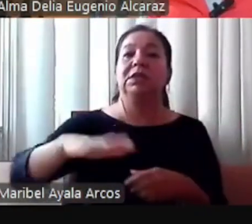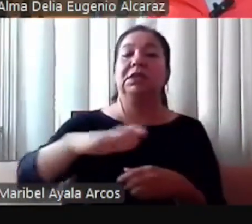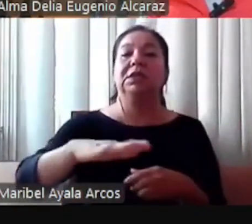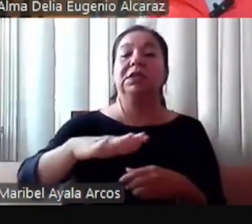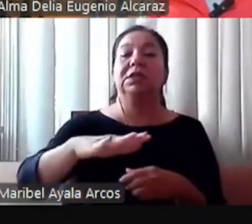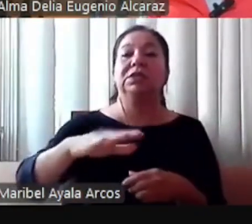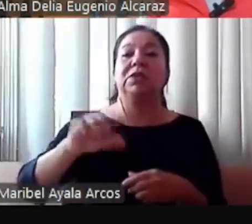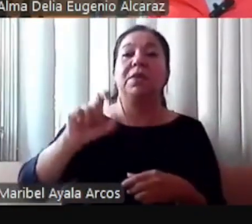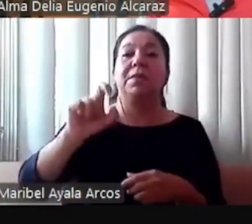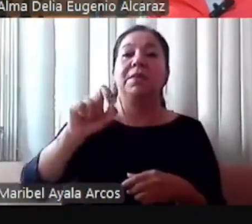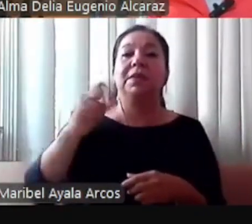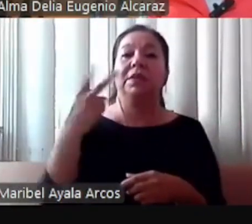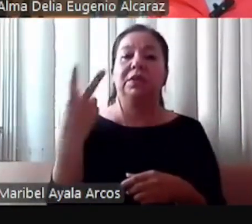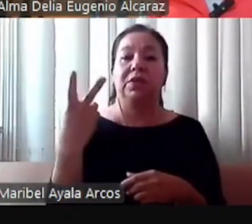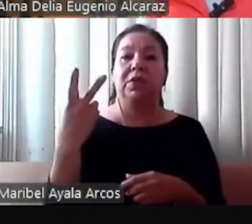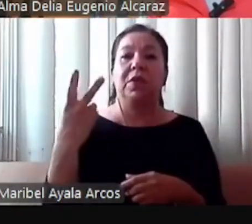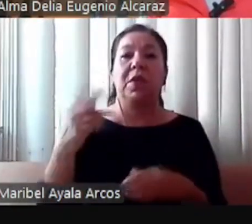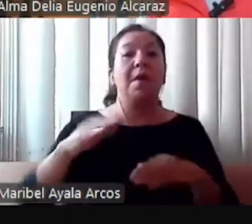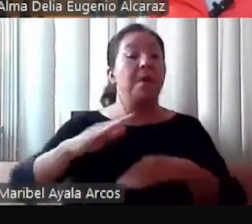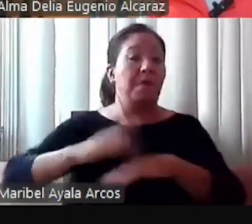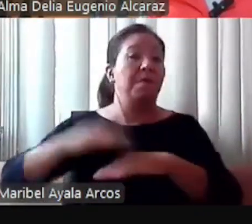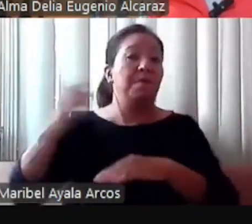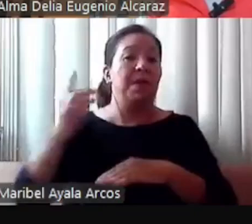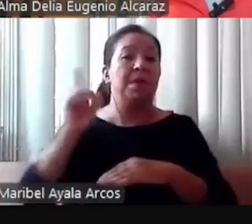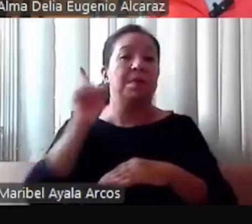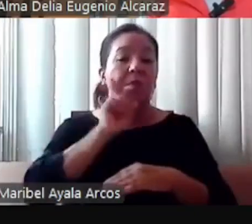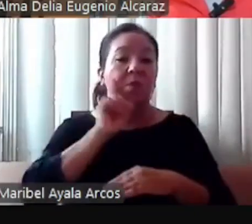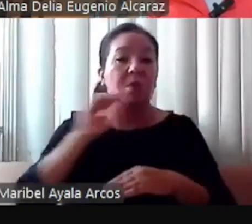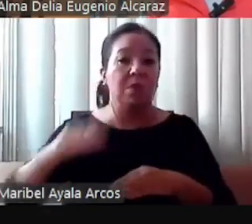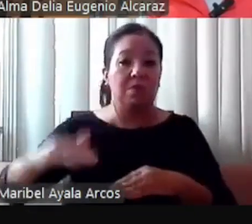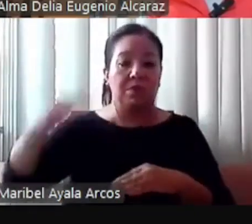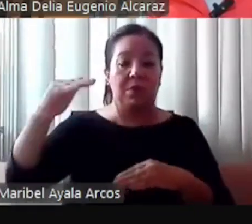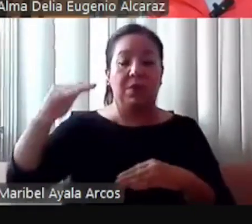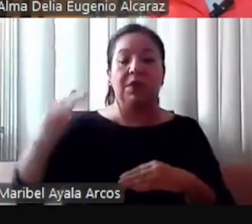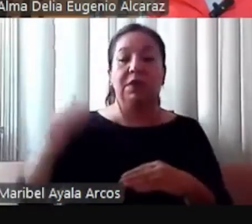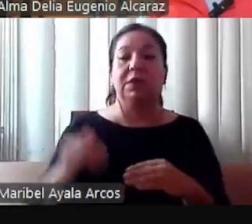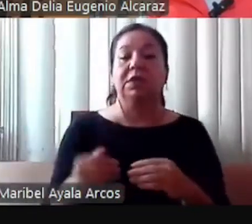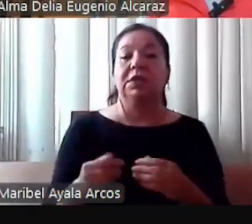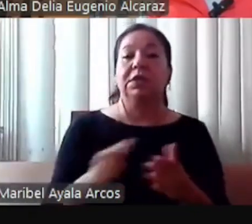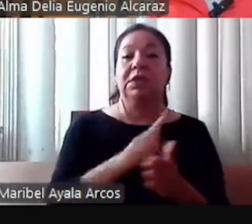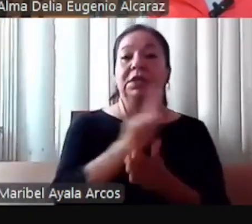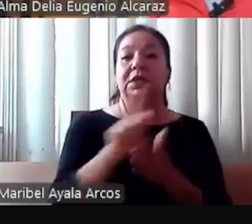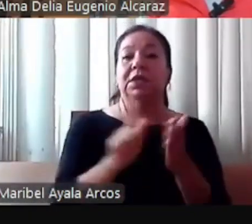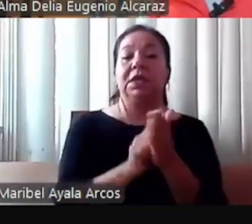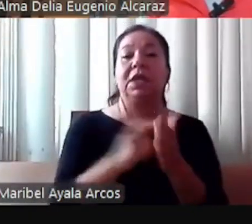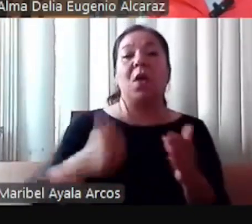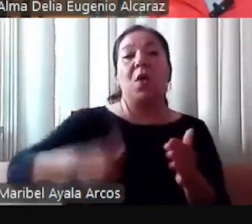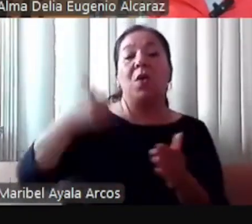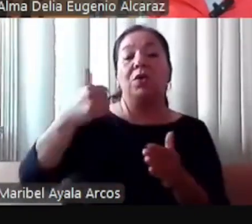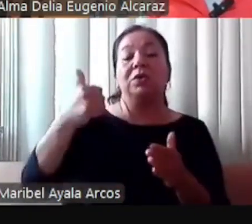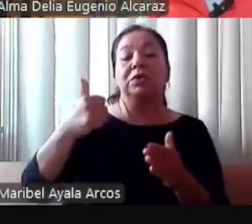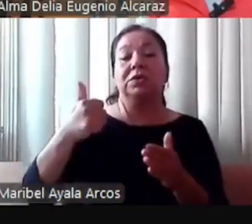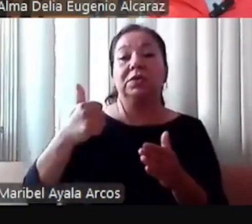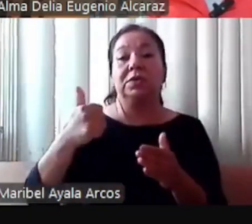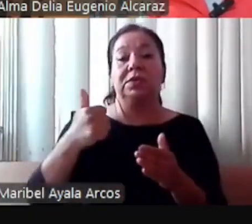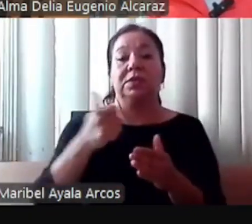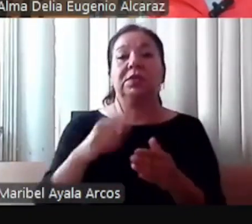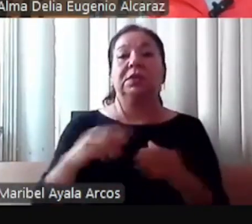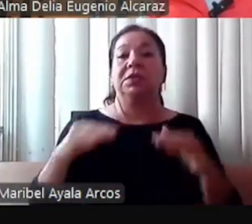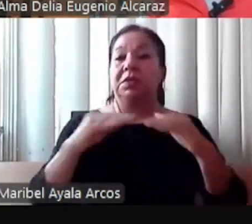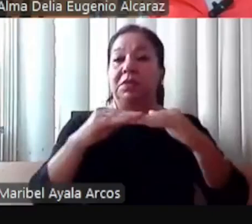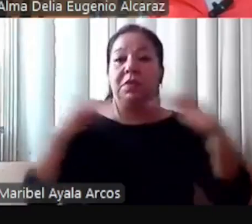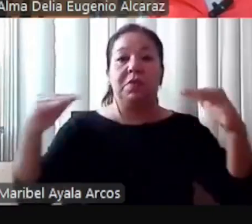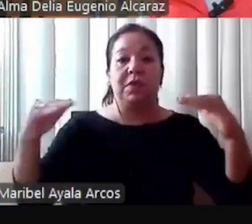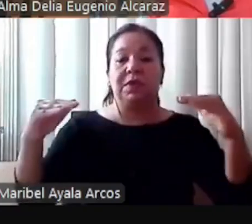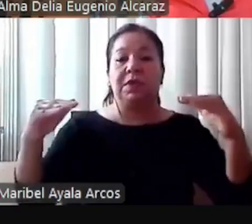de este con la mayoría de mujeres con base en la fracción tercera, cuarta y sexta del artículo 11 de los lineamientos de paridad.